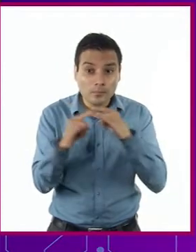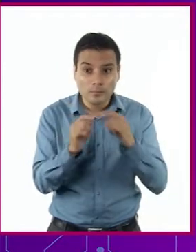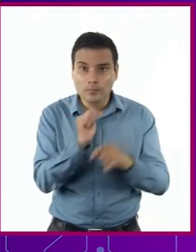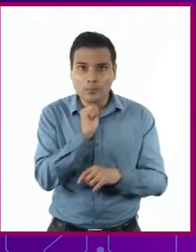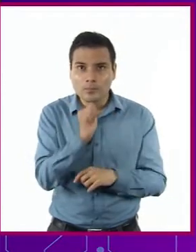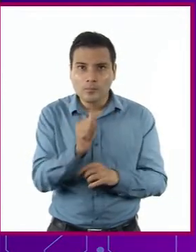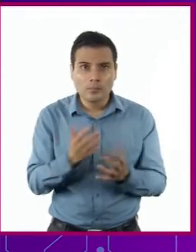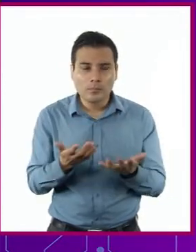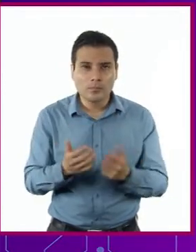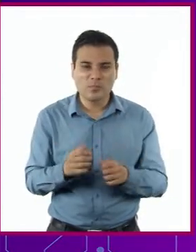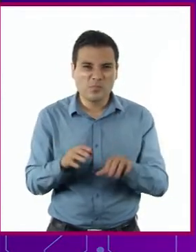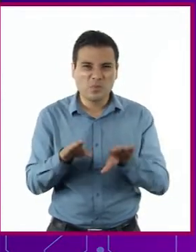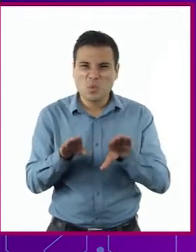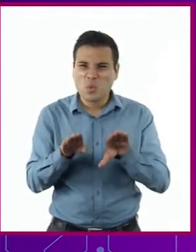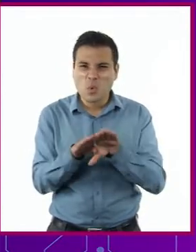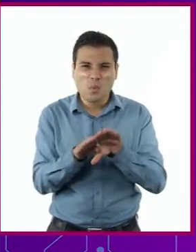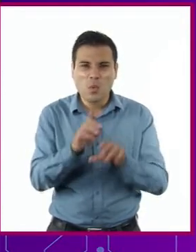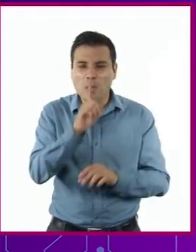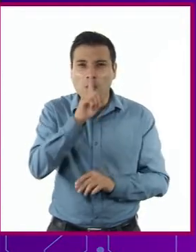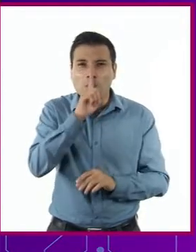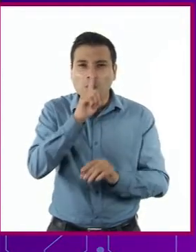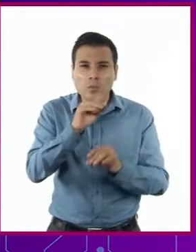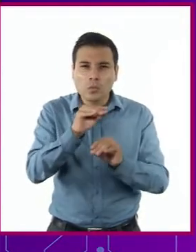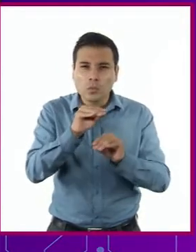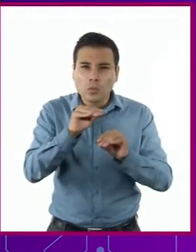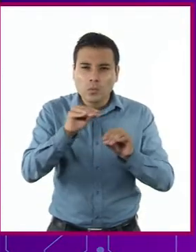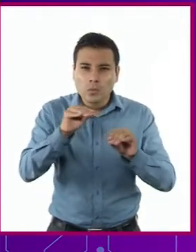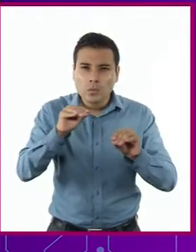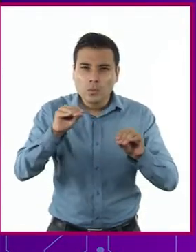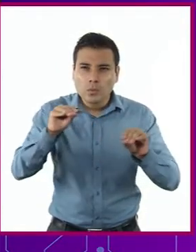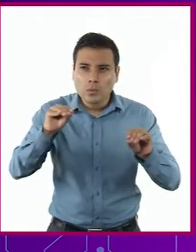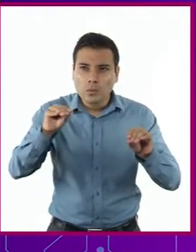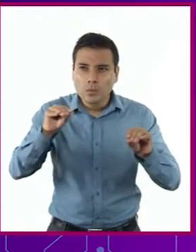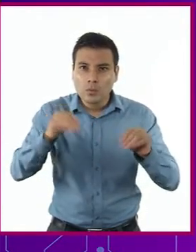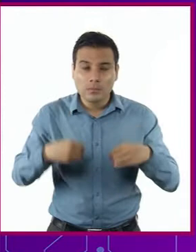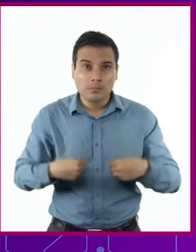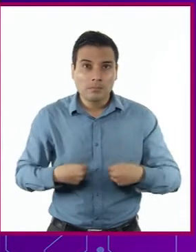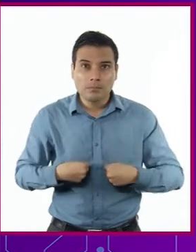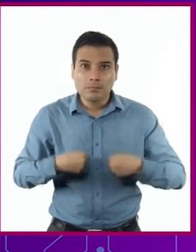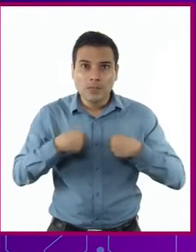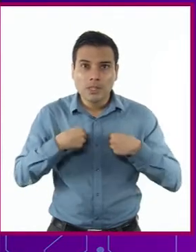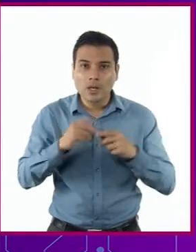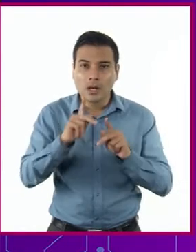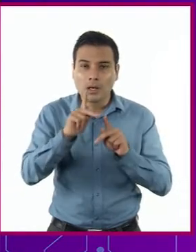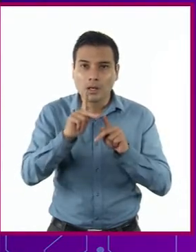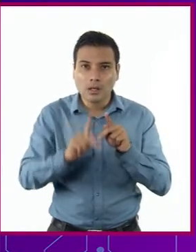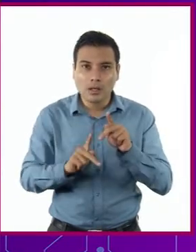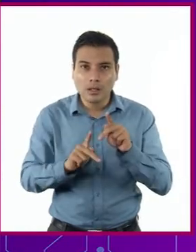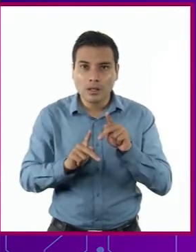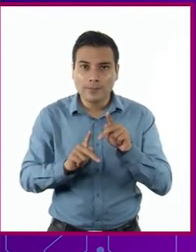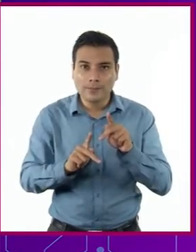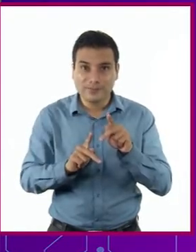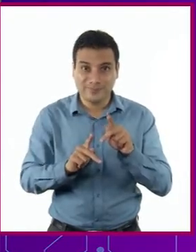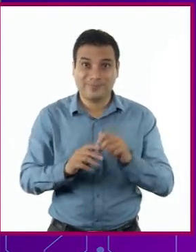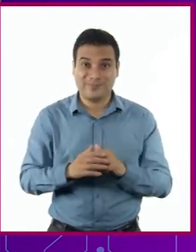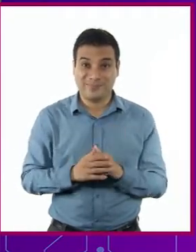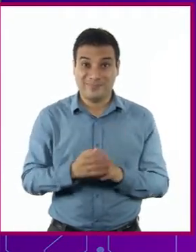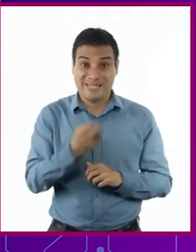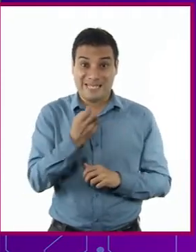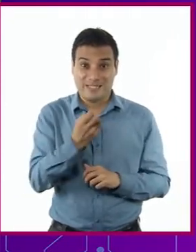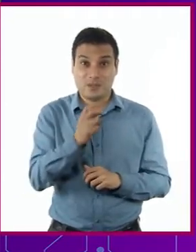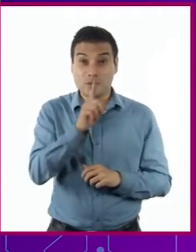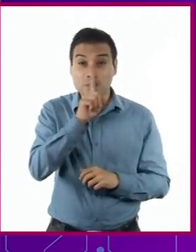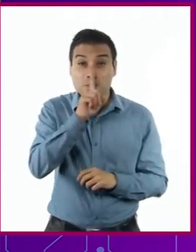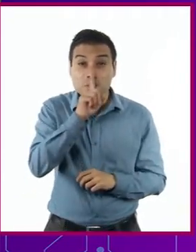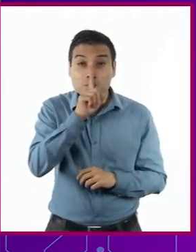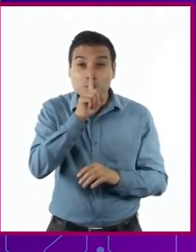que algo hubiera detenido la vida en ese instante. Y ese ruido, más bien ese